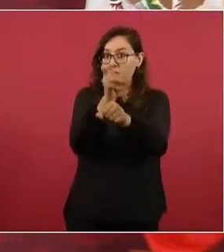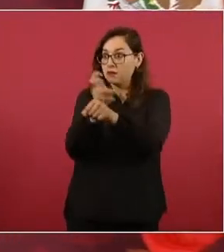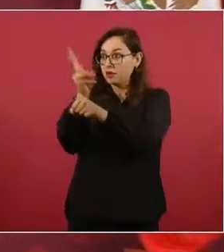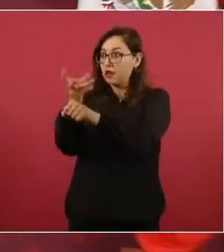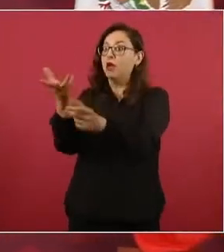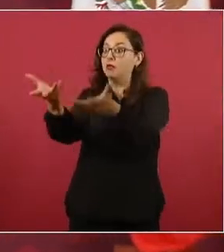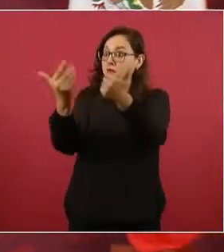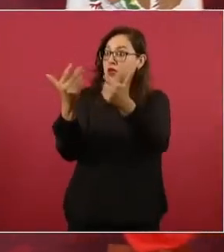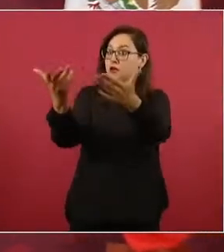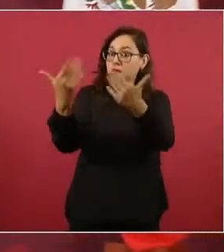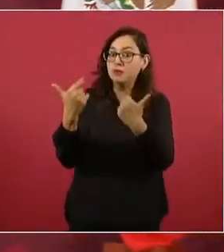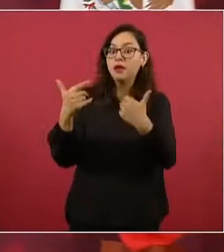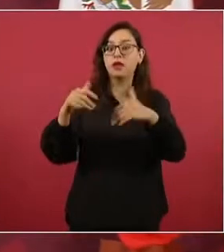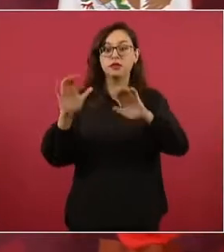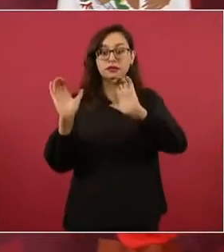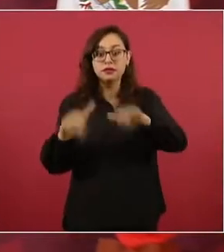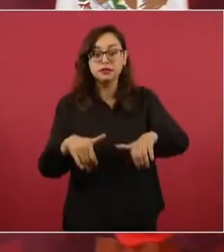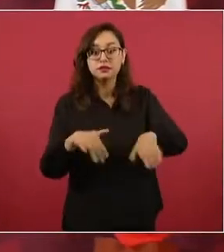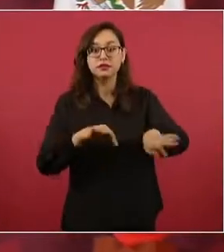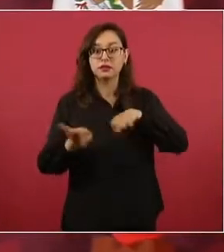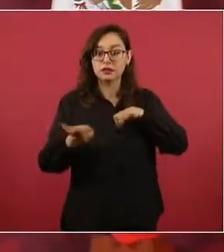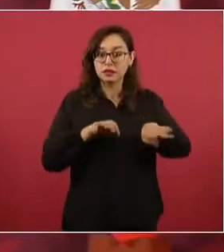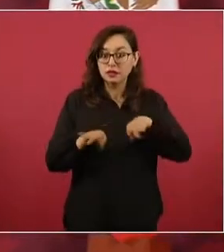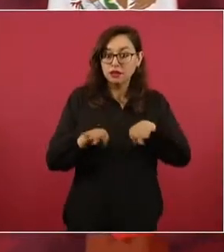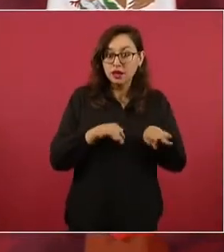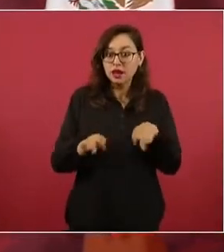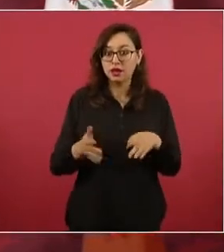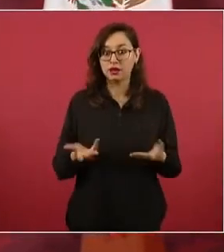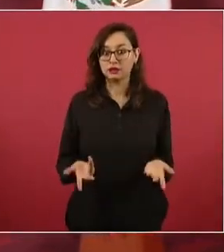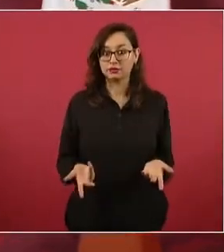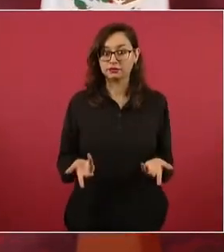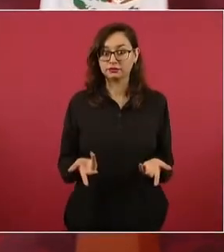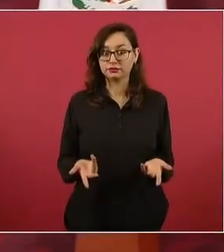que tiene fama